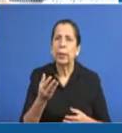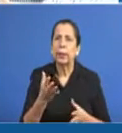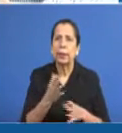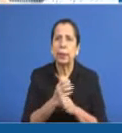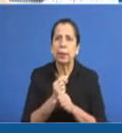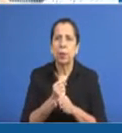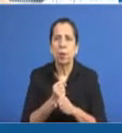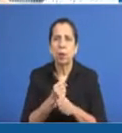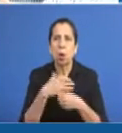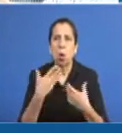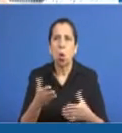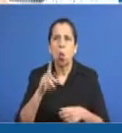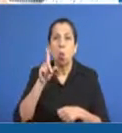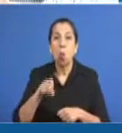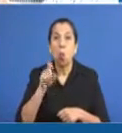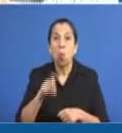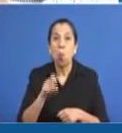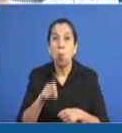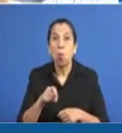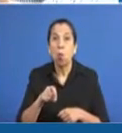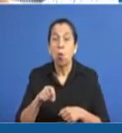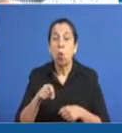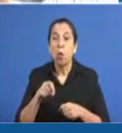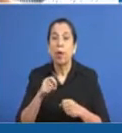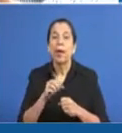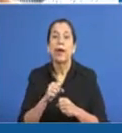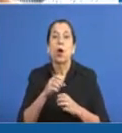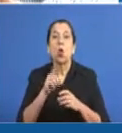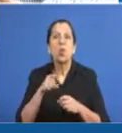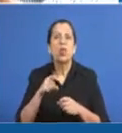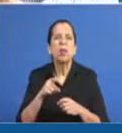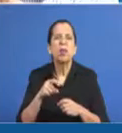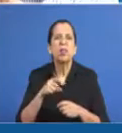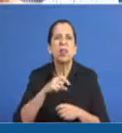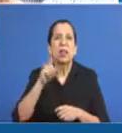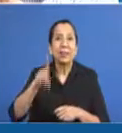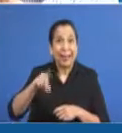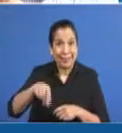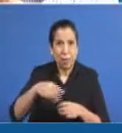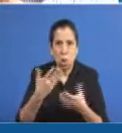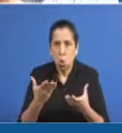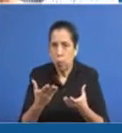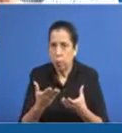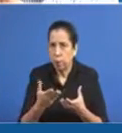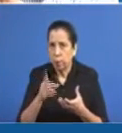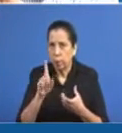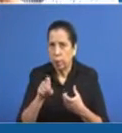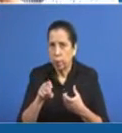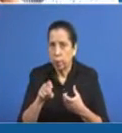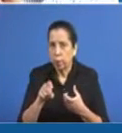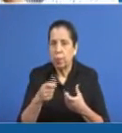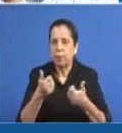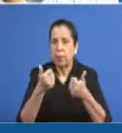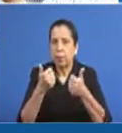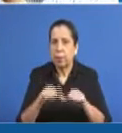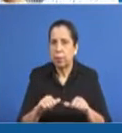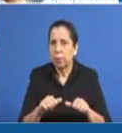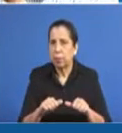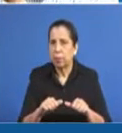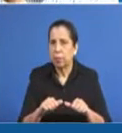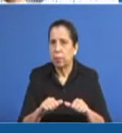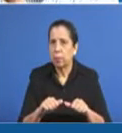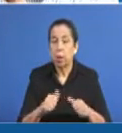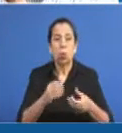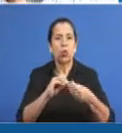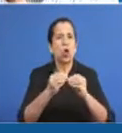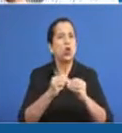es cómo debe ser la circulación, sobre todo de los taxistas, porque se hablaba también que debe ser adecuado al último dígito de la